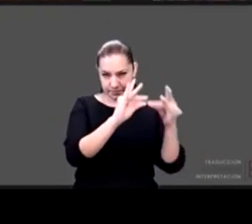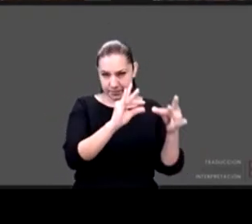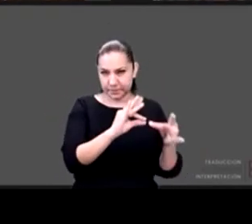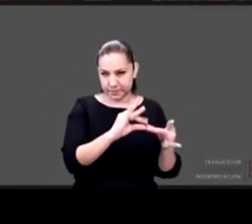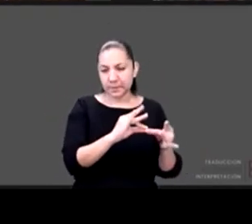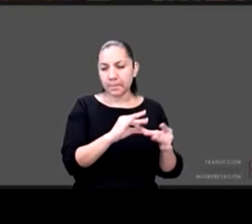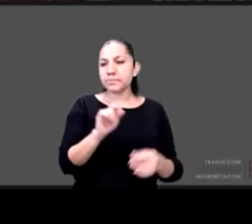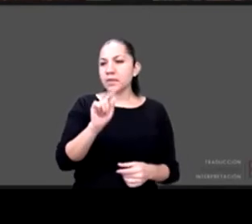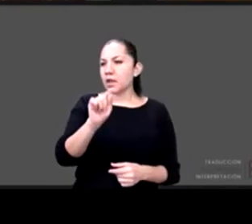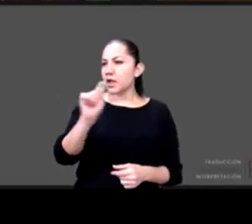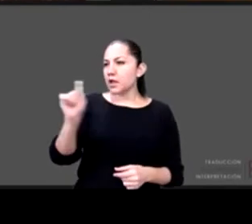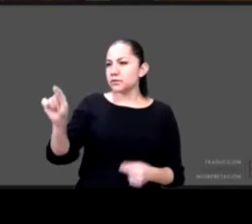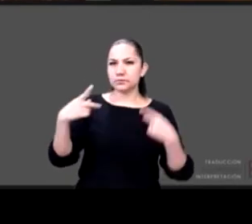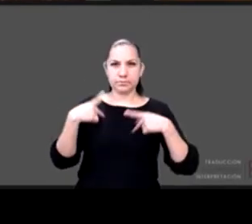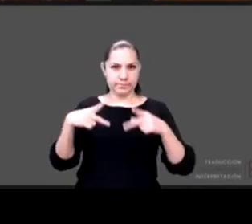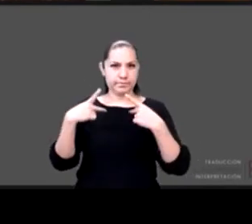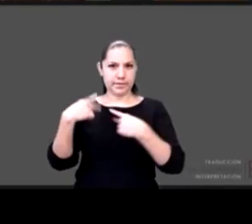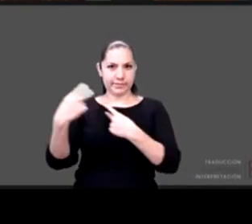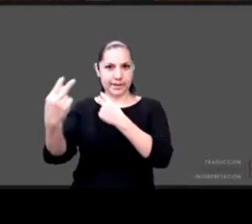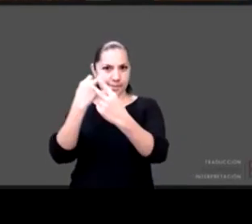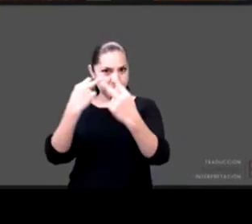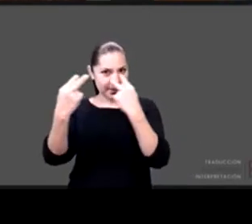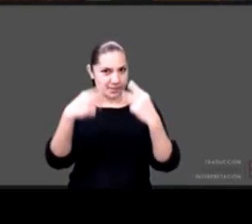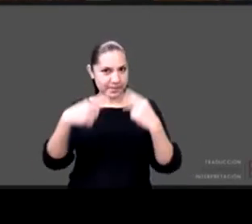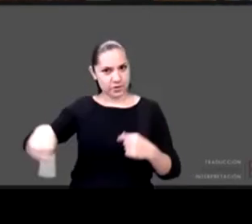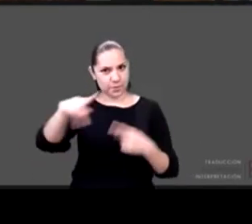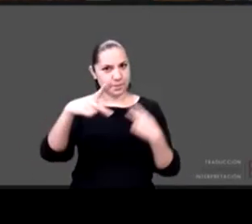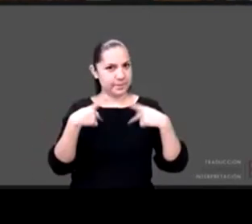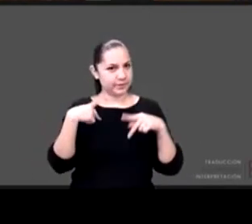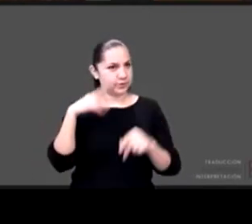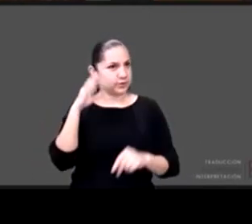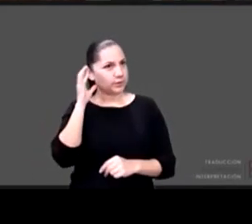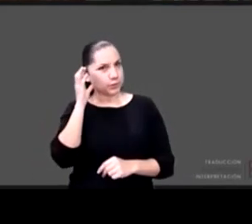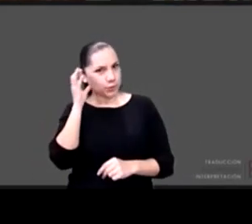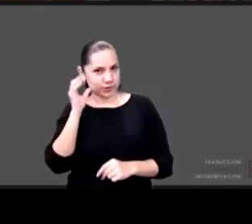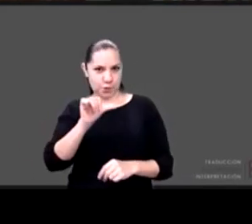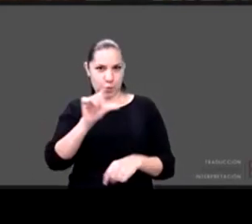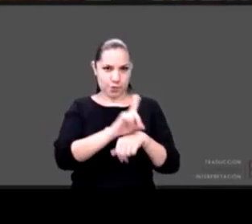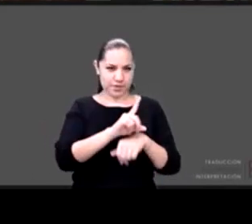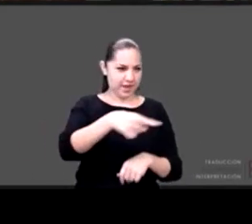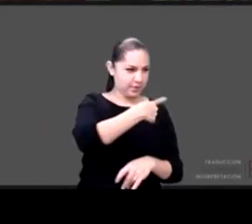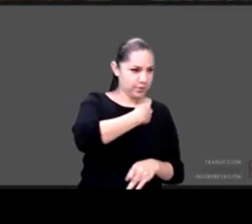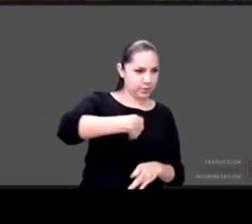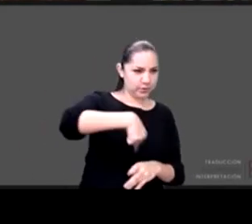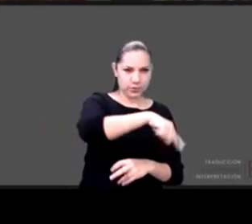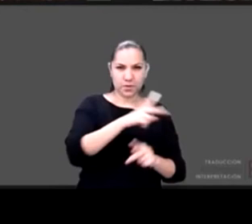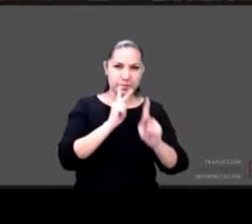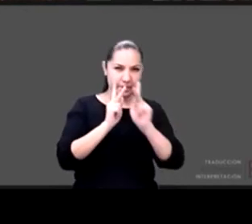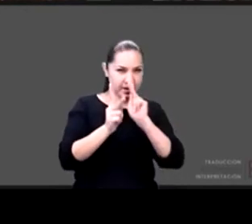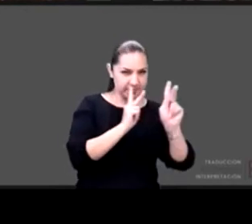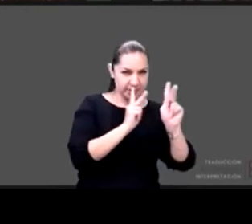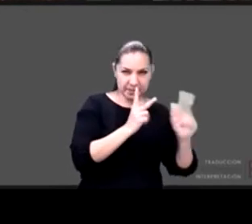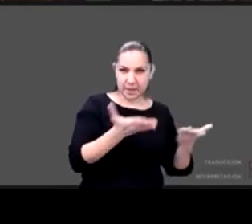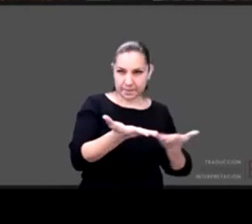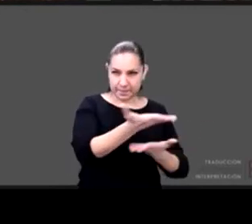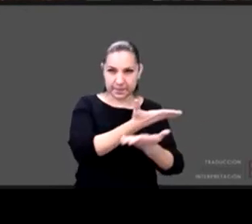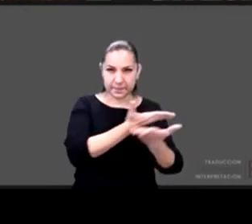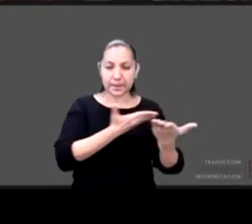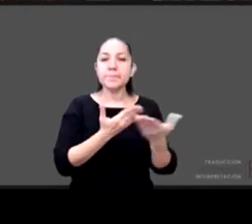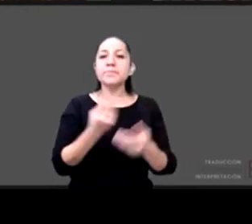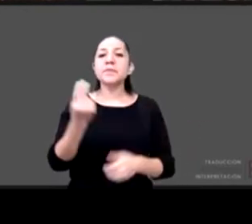están viéndonos y escuchándonos, pues sobre todo estar